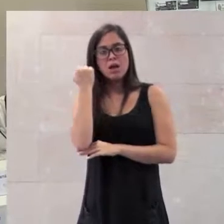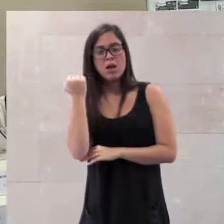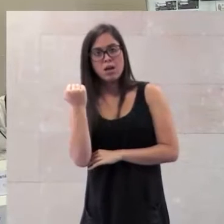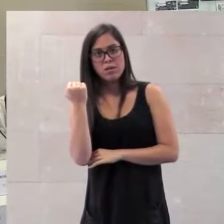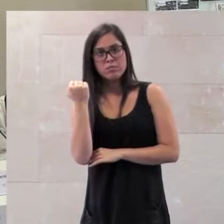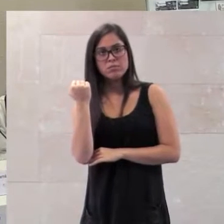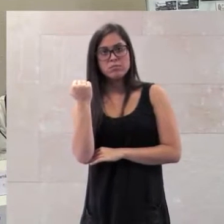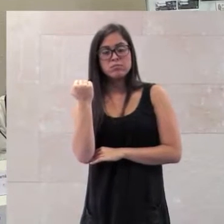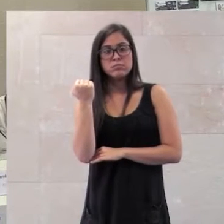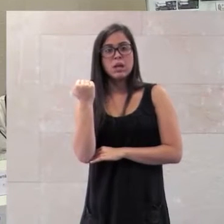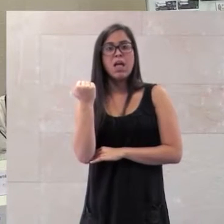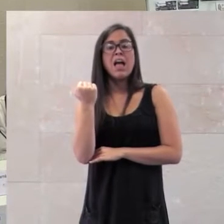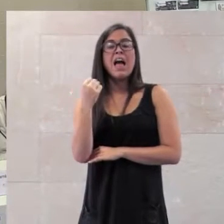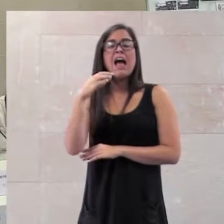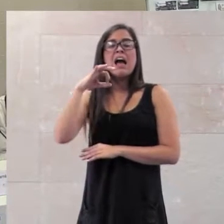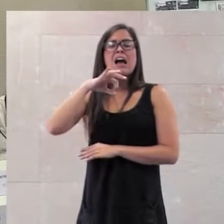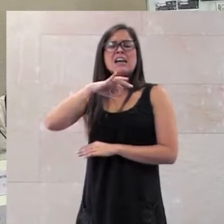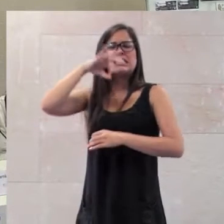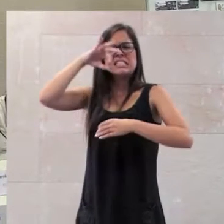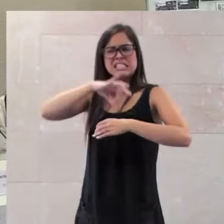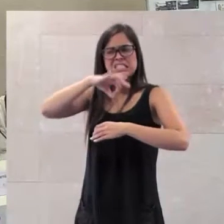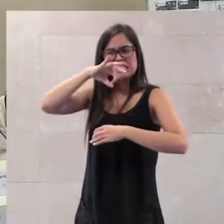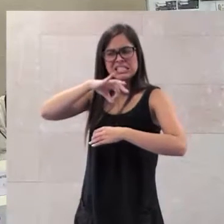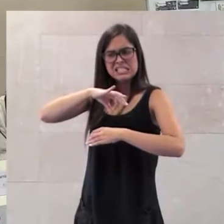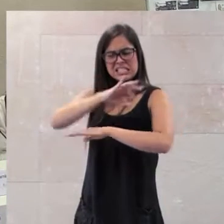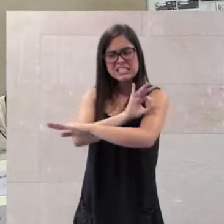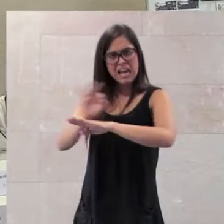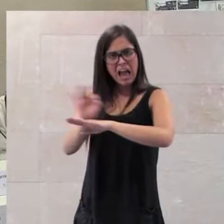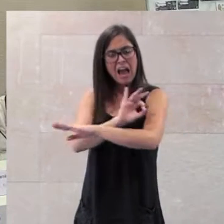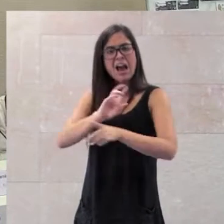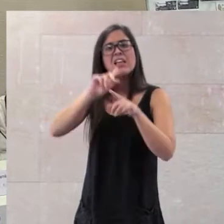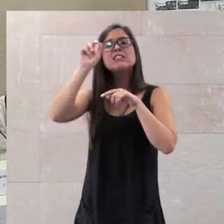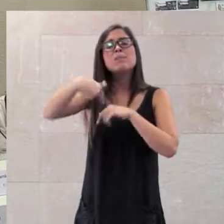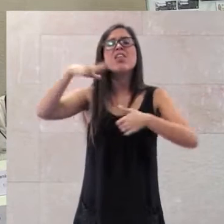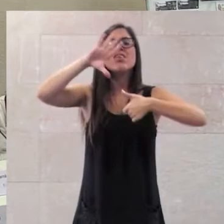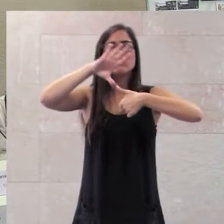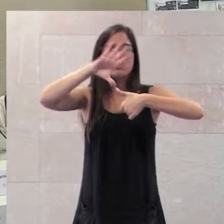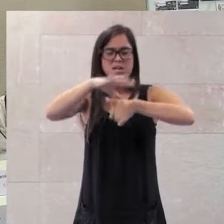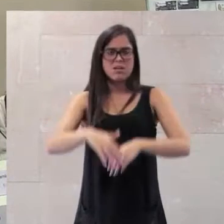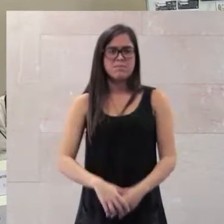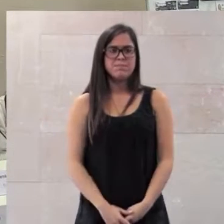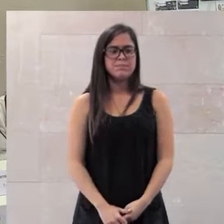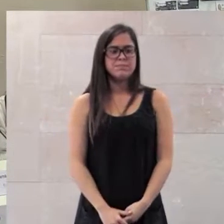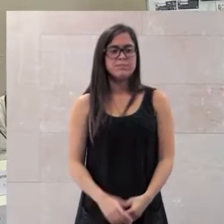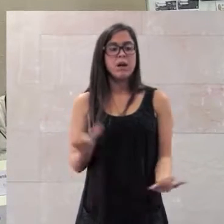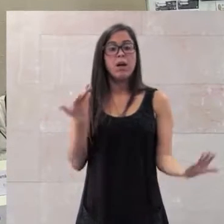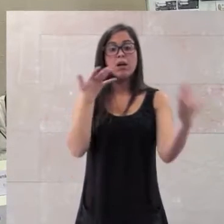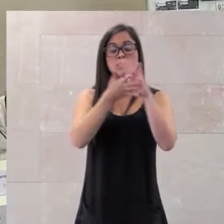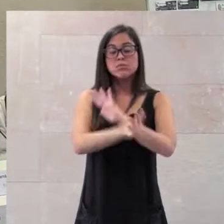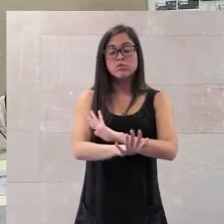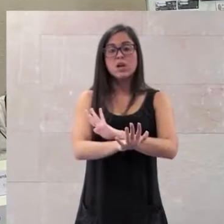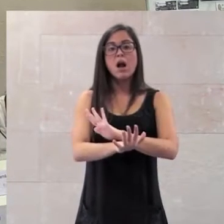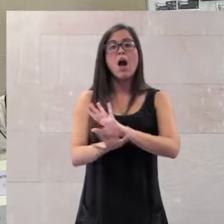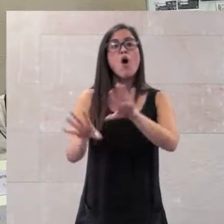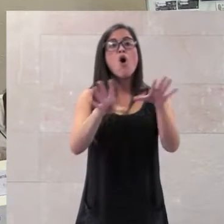la red de apoyo a las mujeres del Sáhara, y ha habido algunos contactos con colectivos de Centroamérica. Es decir, que se hacen colectivos, se